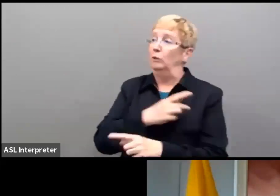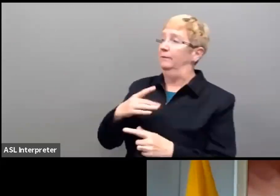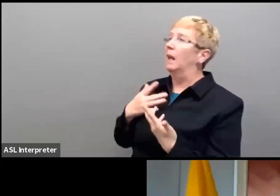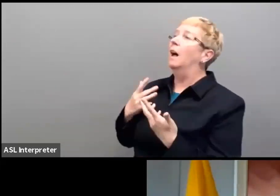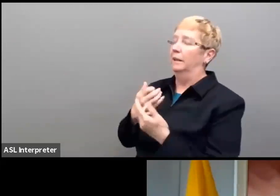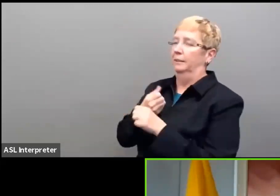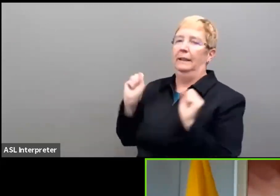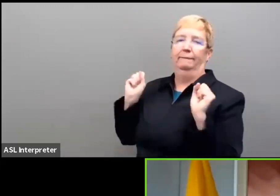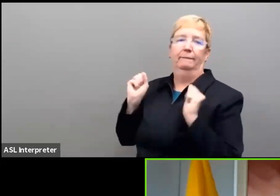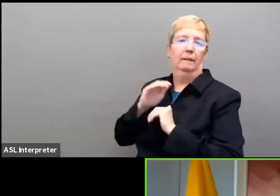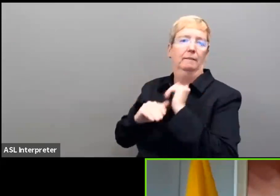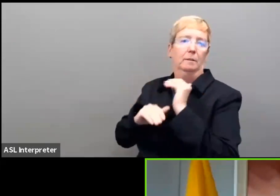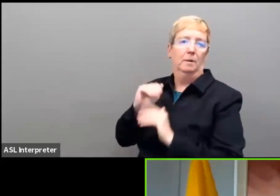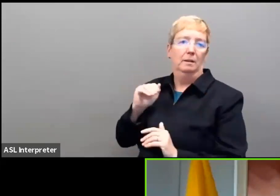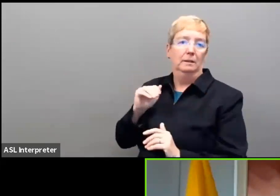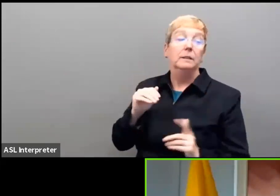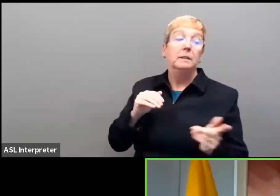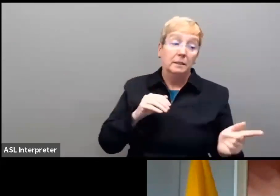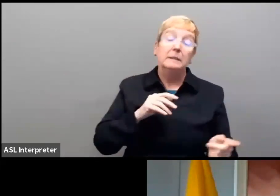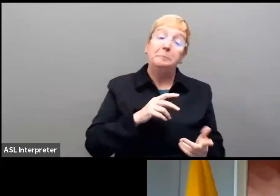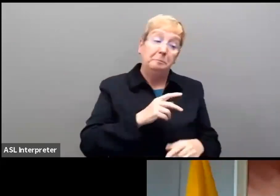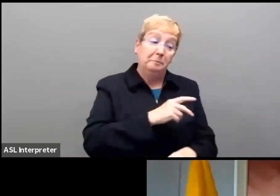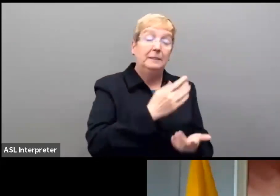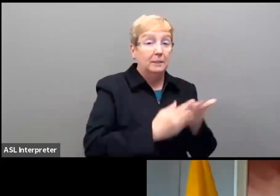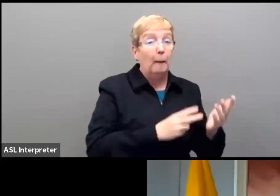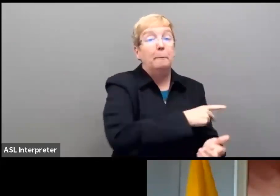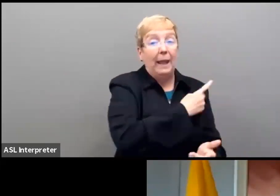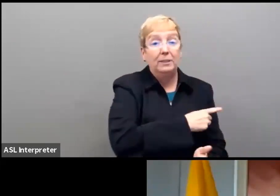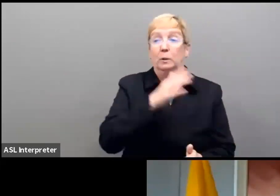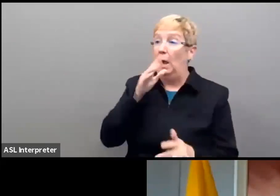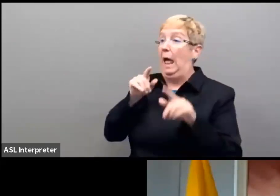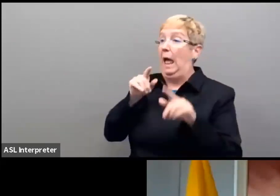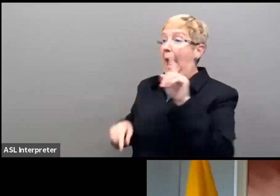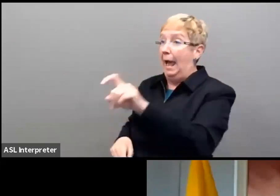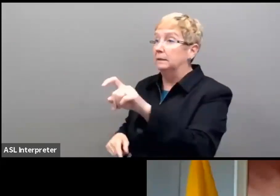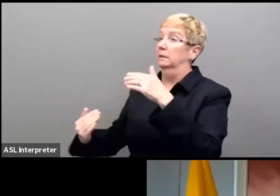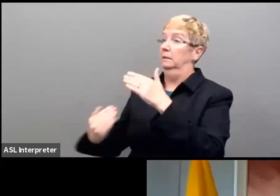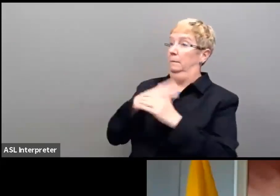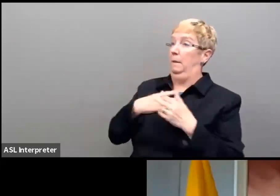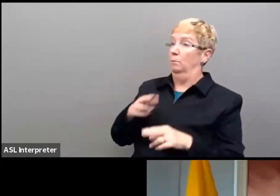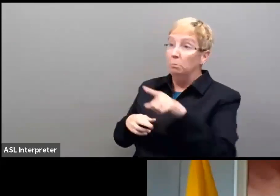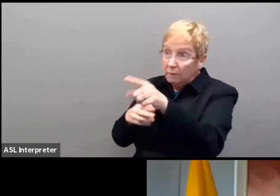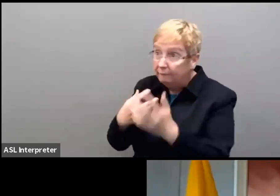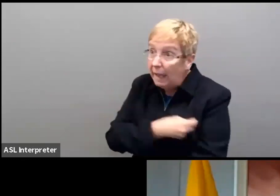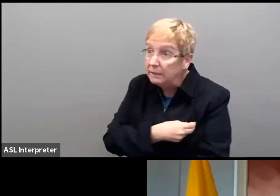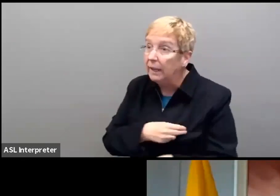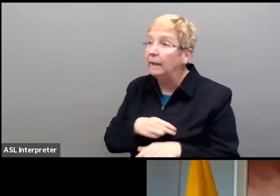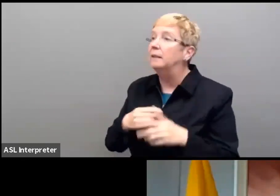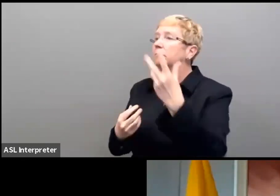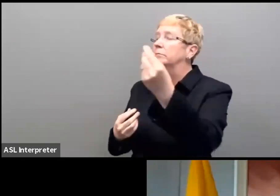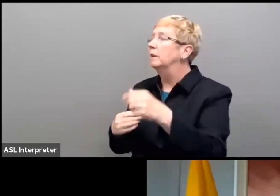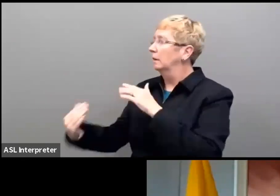vacunados? Yo le dije como unos 27,600. Esto me baso en el número de